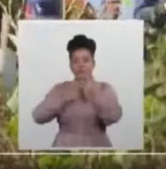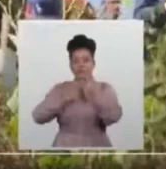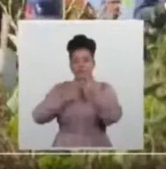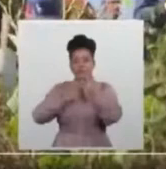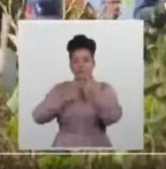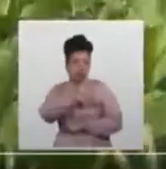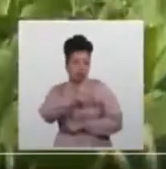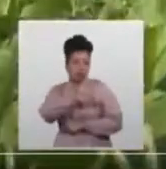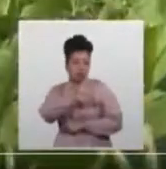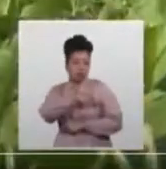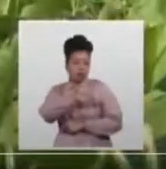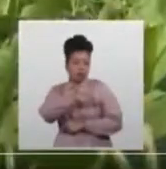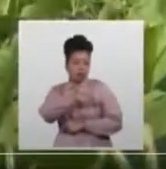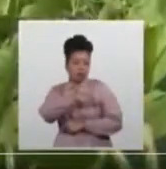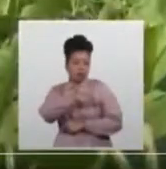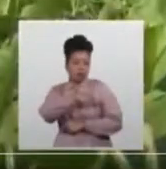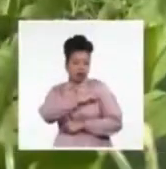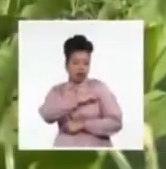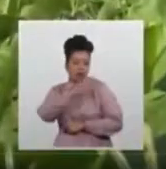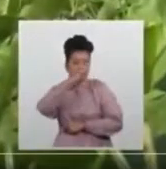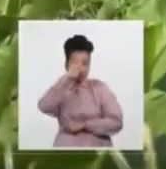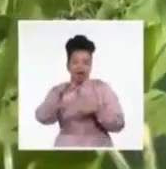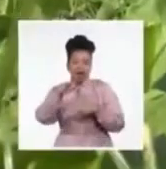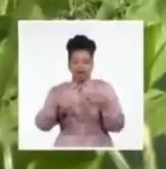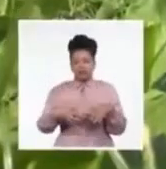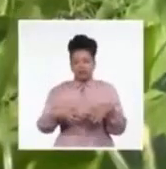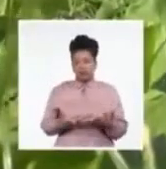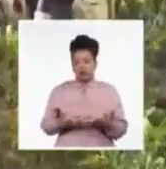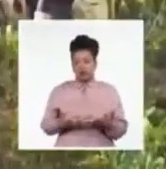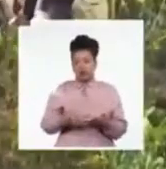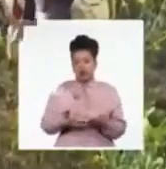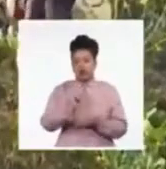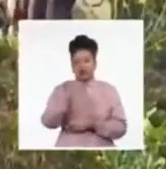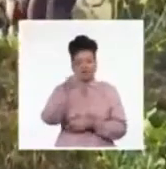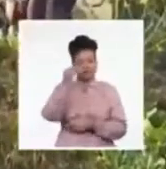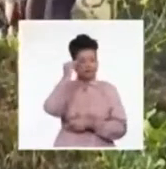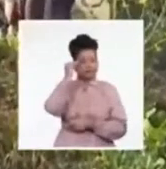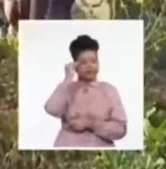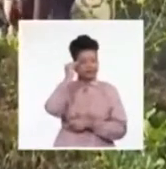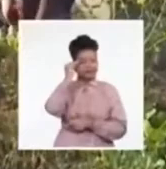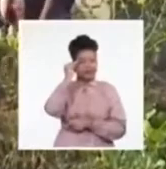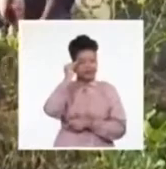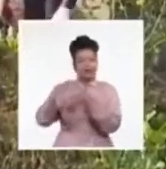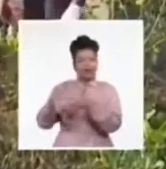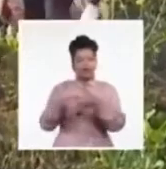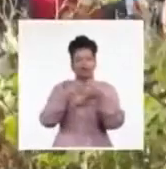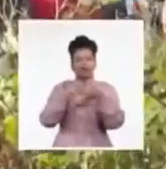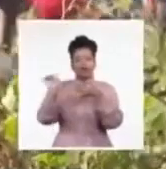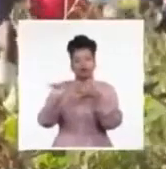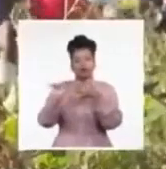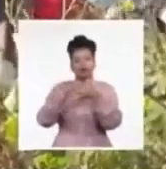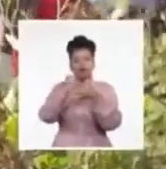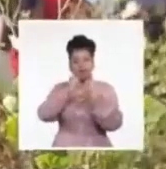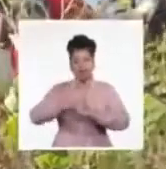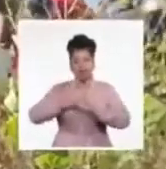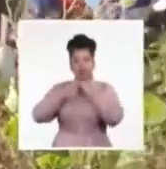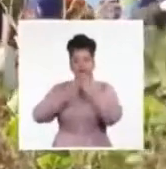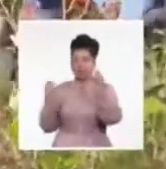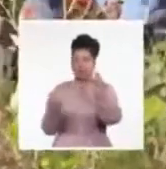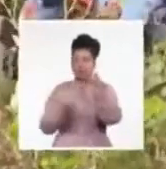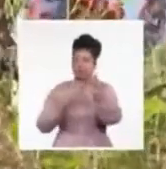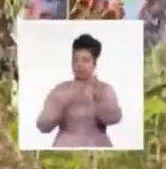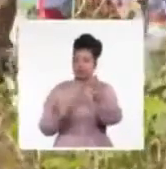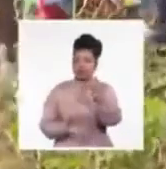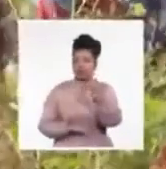escuchar, además, lo que están diciendo. Para su nación, experiencias para fortalecer la batalla que libran contra el racismo,